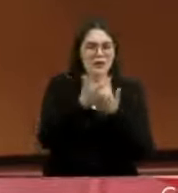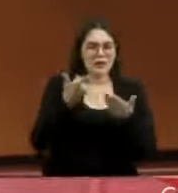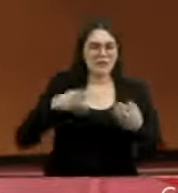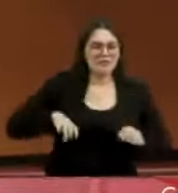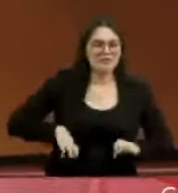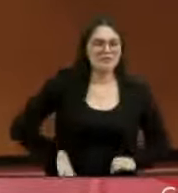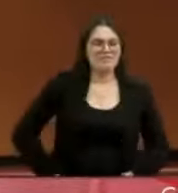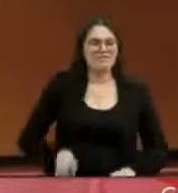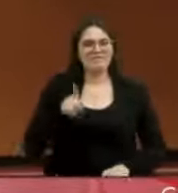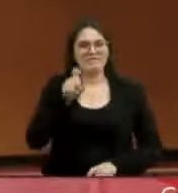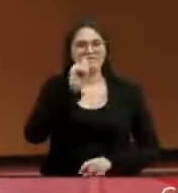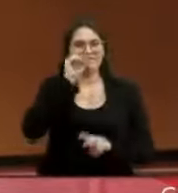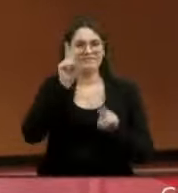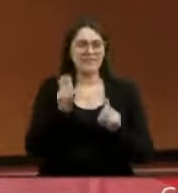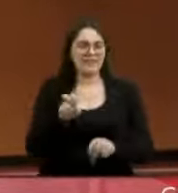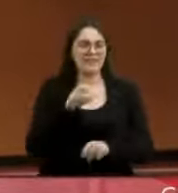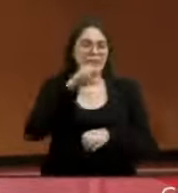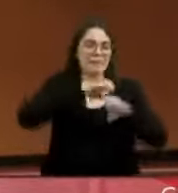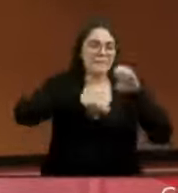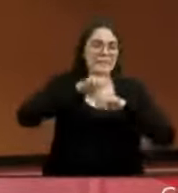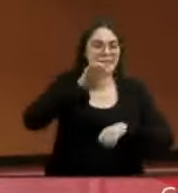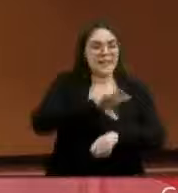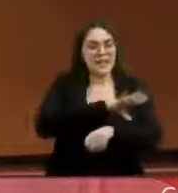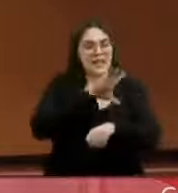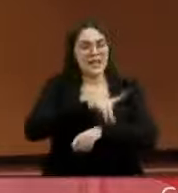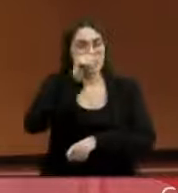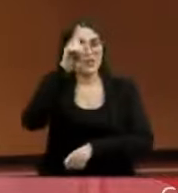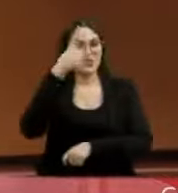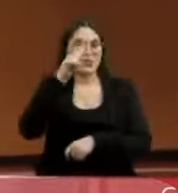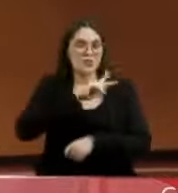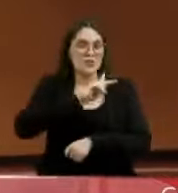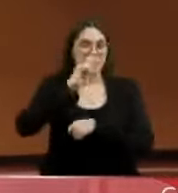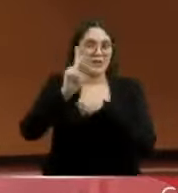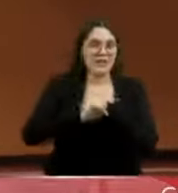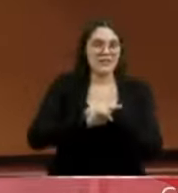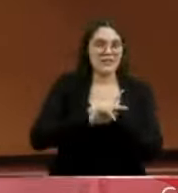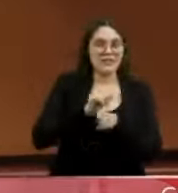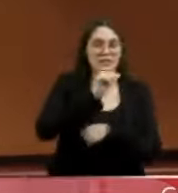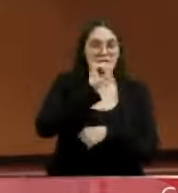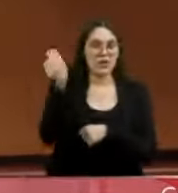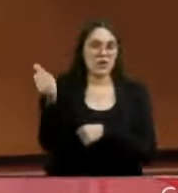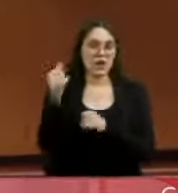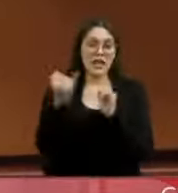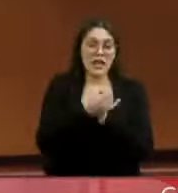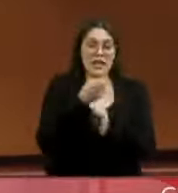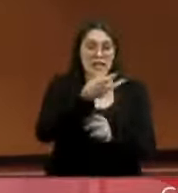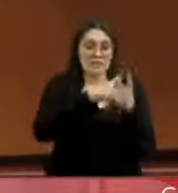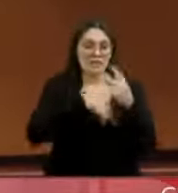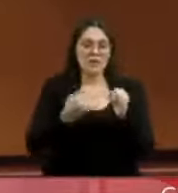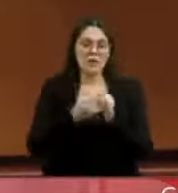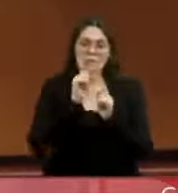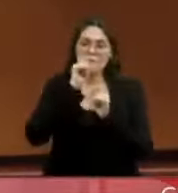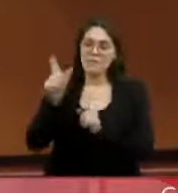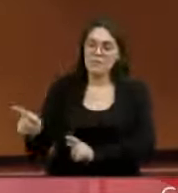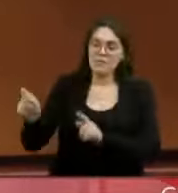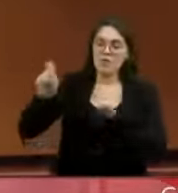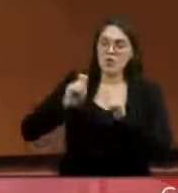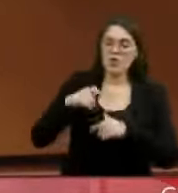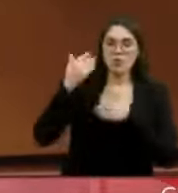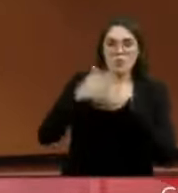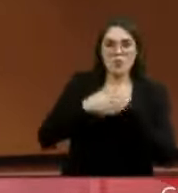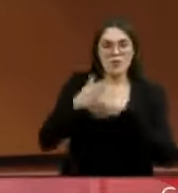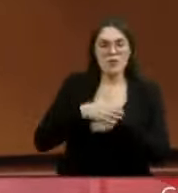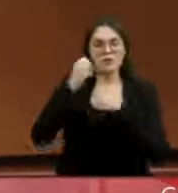extranjeras de electricidad, pero les dije también que con ese acto y en ese momento nos estaban entregando la presidencia de la